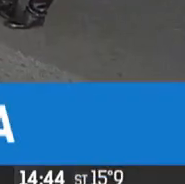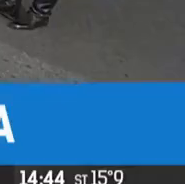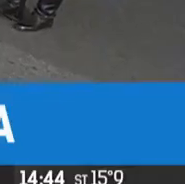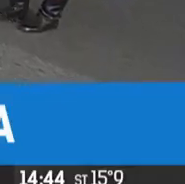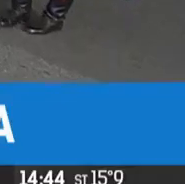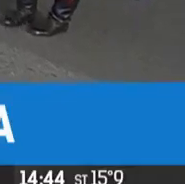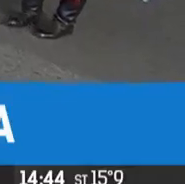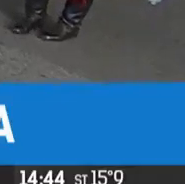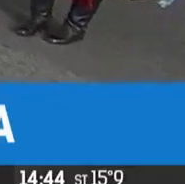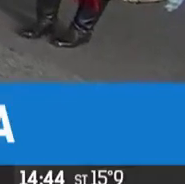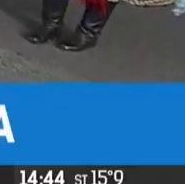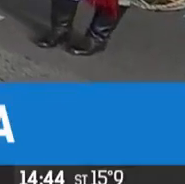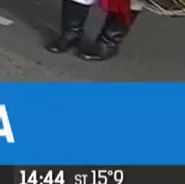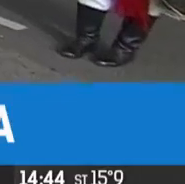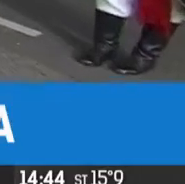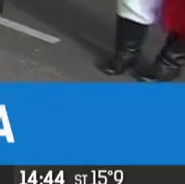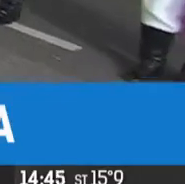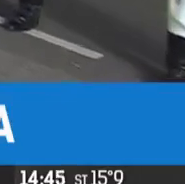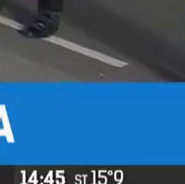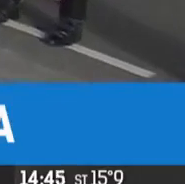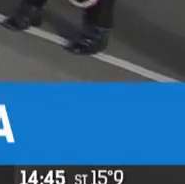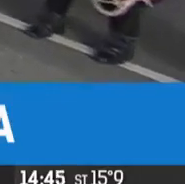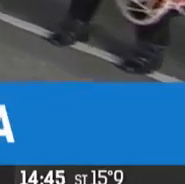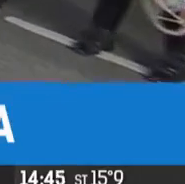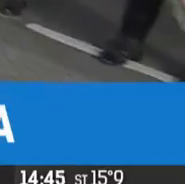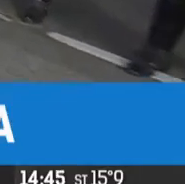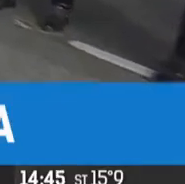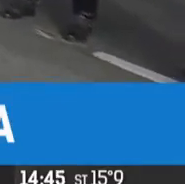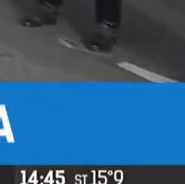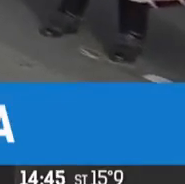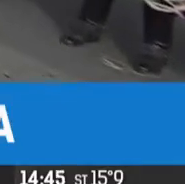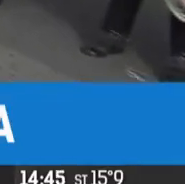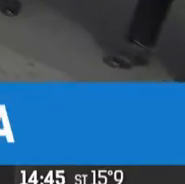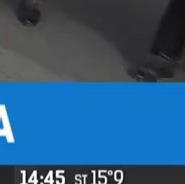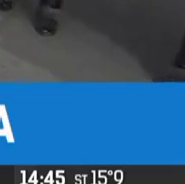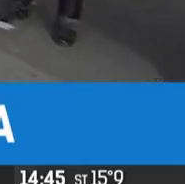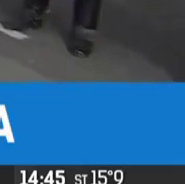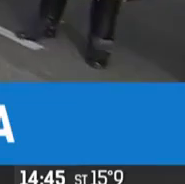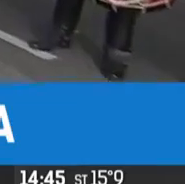hemos disfrutado también del pasaje de la argentina